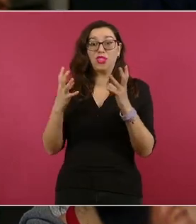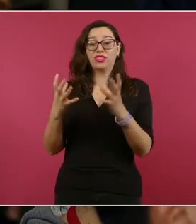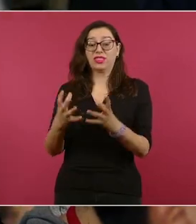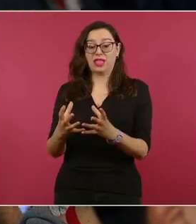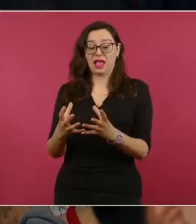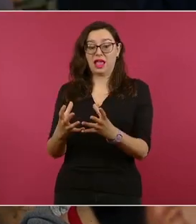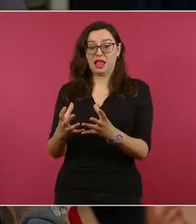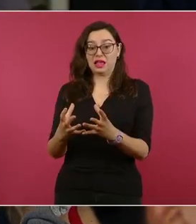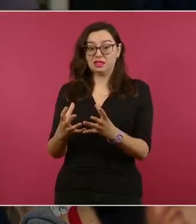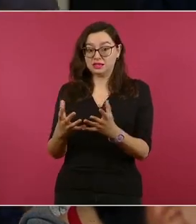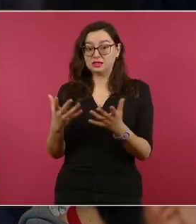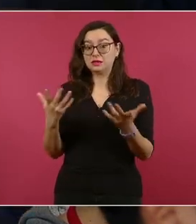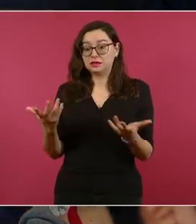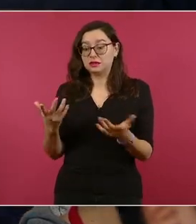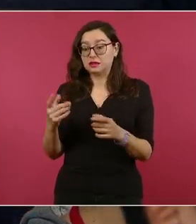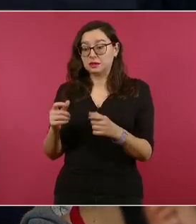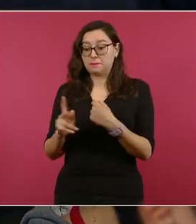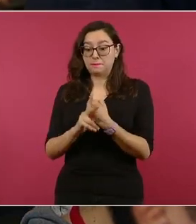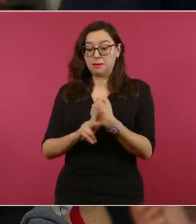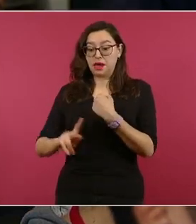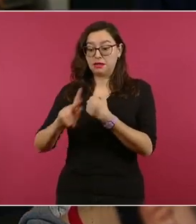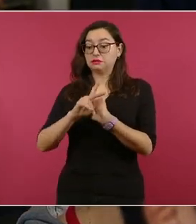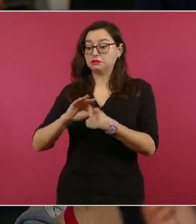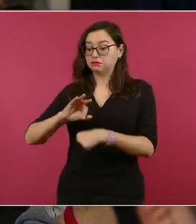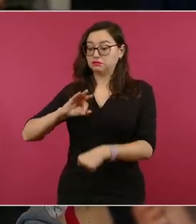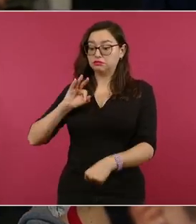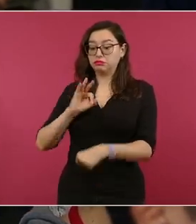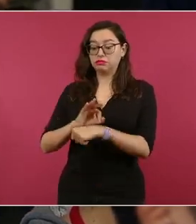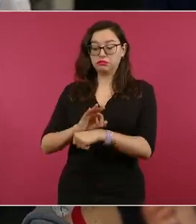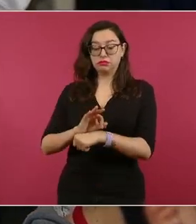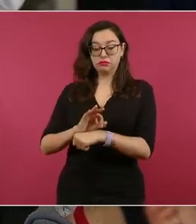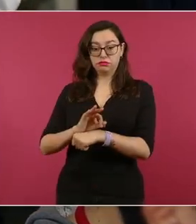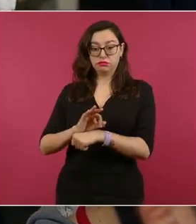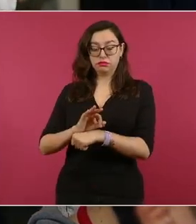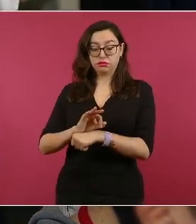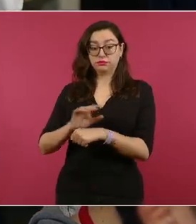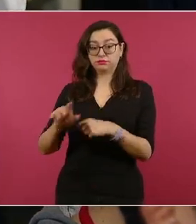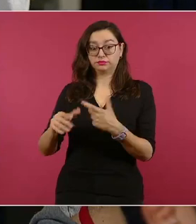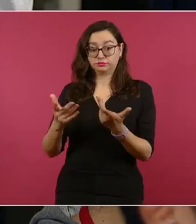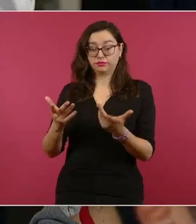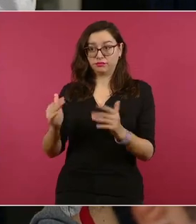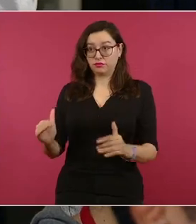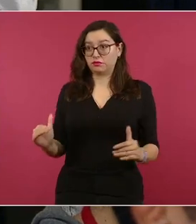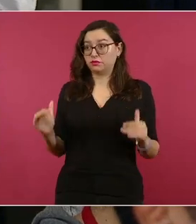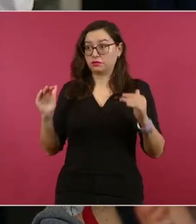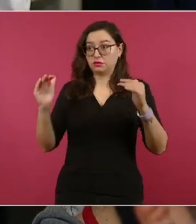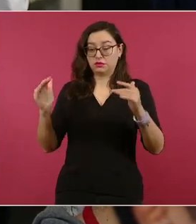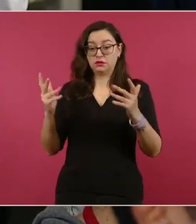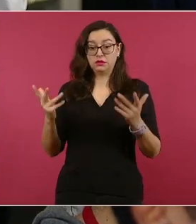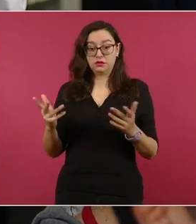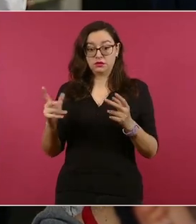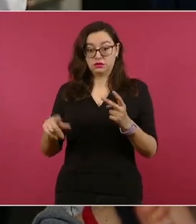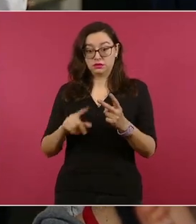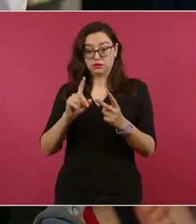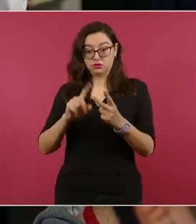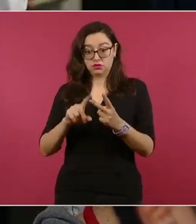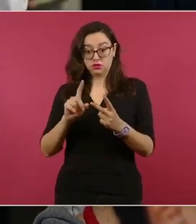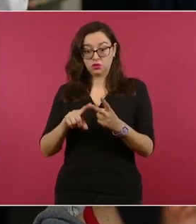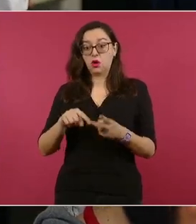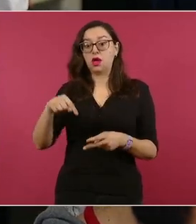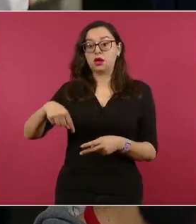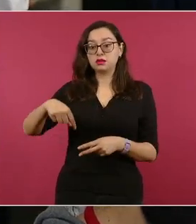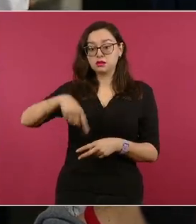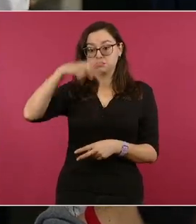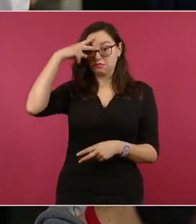defendiendo la soberanía nacional? Y segunda, aprovechando, pues están pidiendo a nivel nacional aquí en